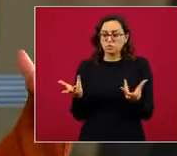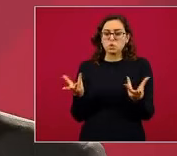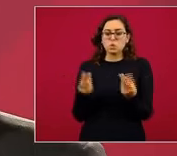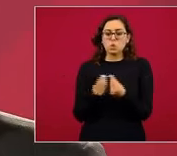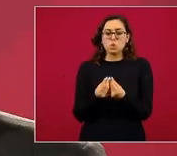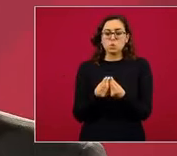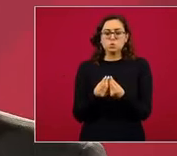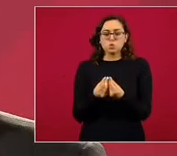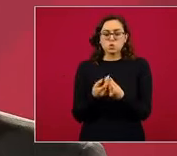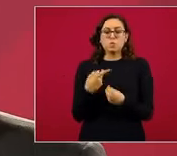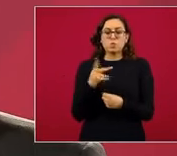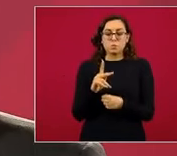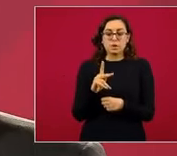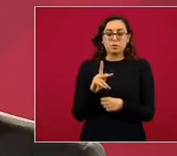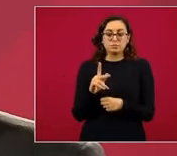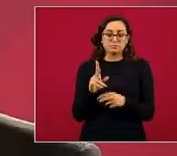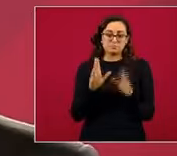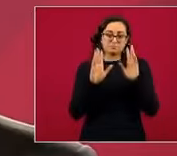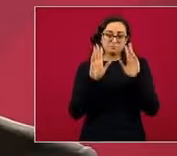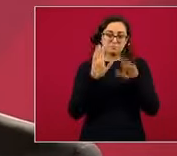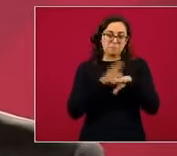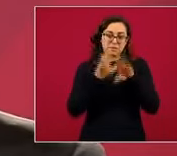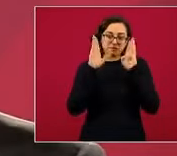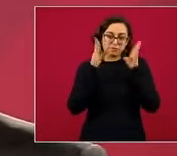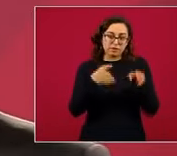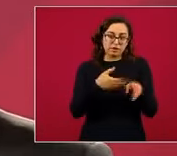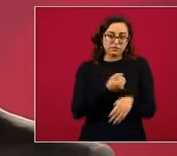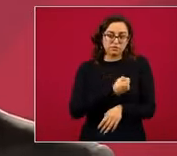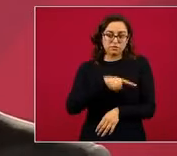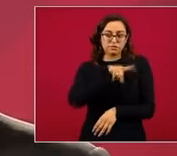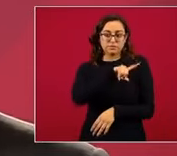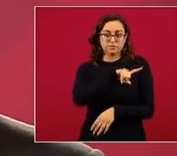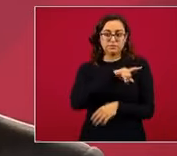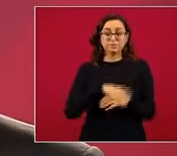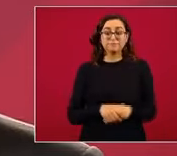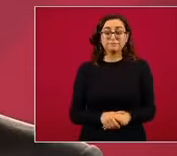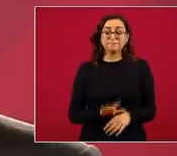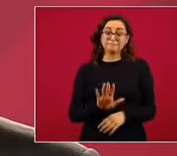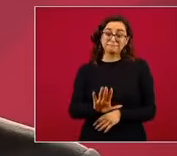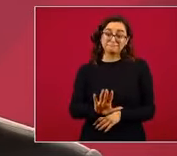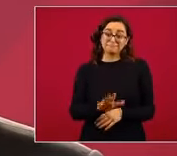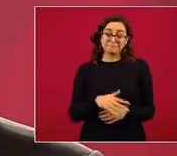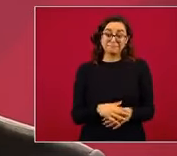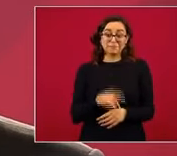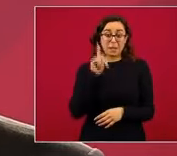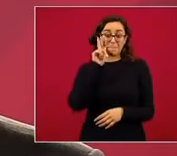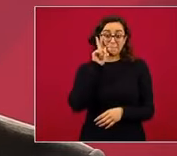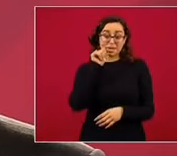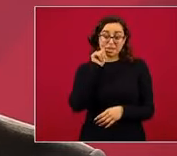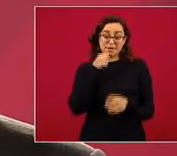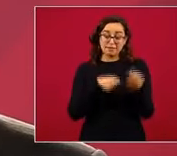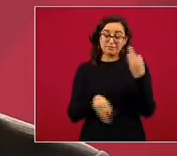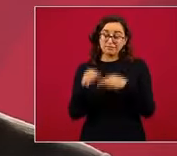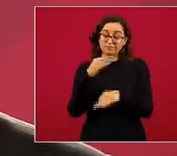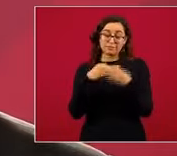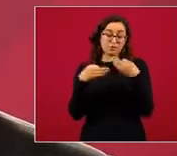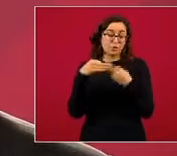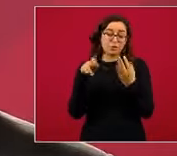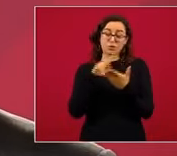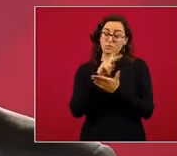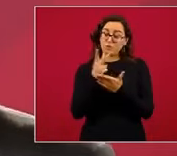es más del territorio de salud. Gracias. Con mucho gusto. No adelantemos vísperas, mañana vamos a presentar, es lo que estoy precisamente anunciando en